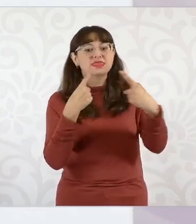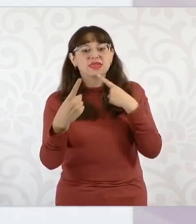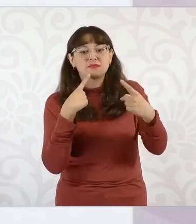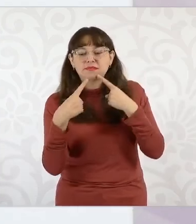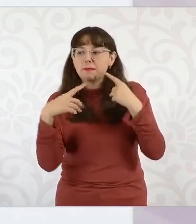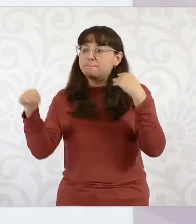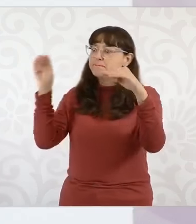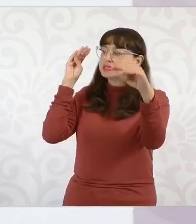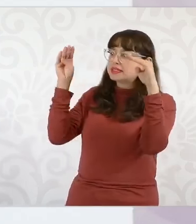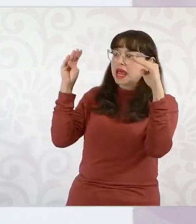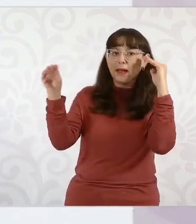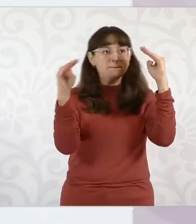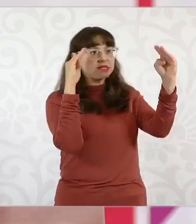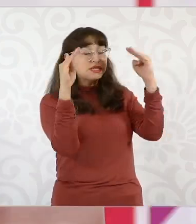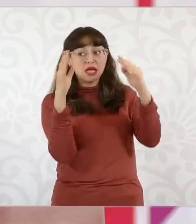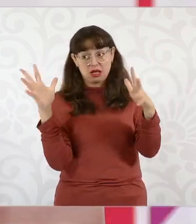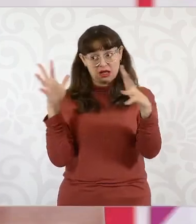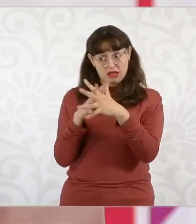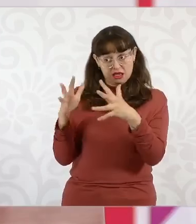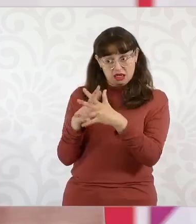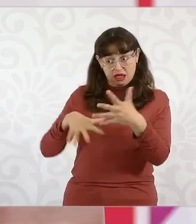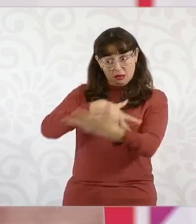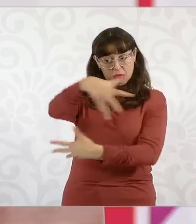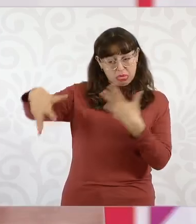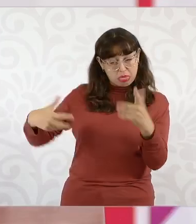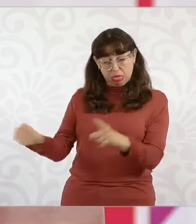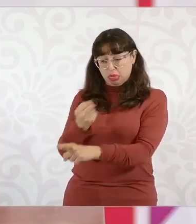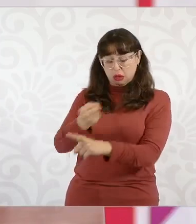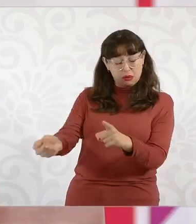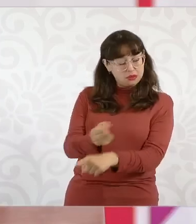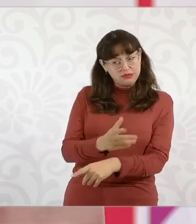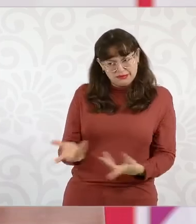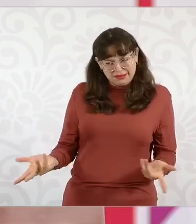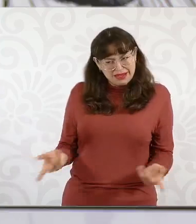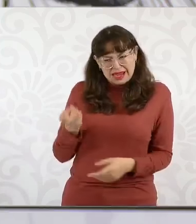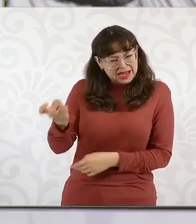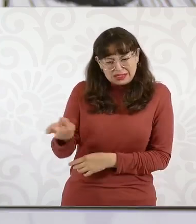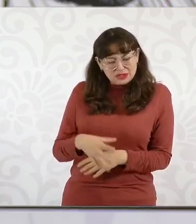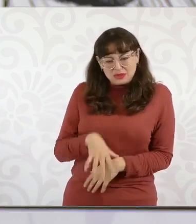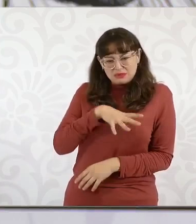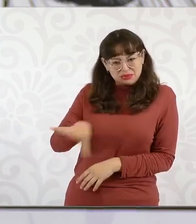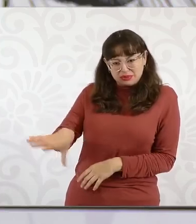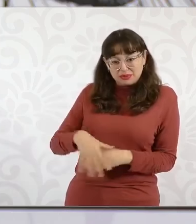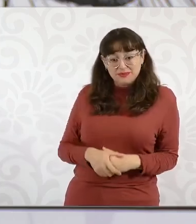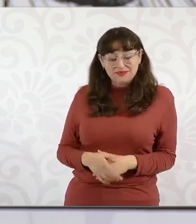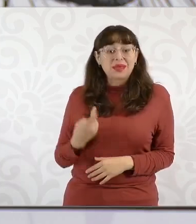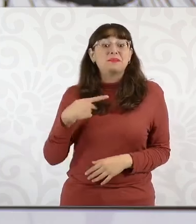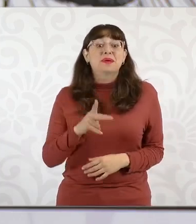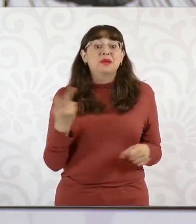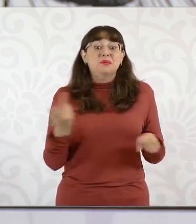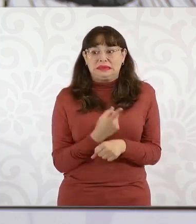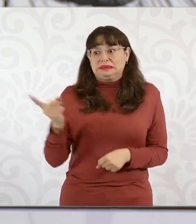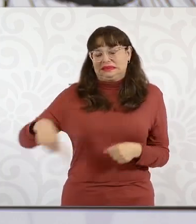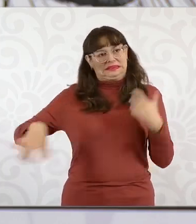racionalidad y no golpes. Entiendo también, la verdad, pues que hay mucha frustración porque el PRI cada vez